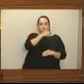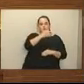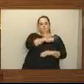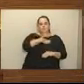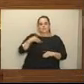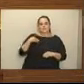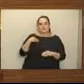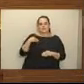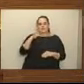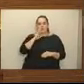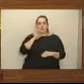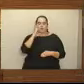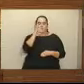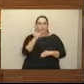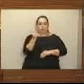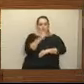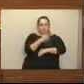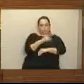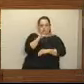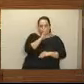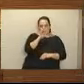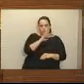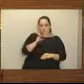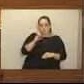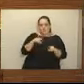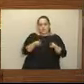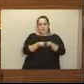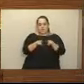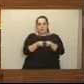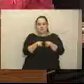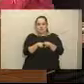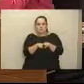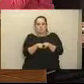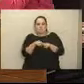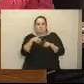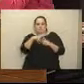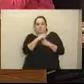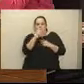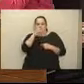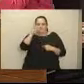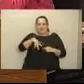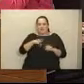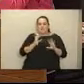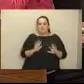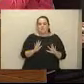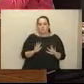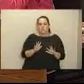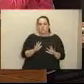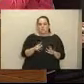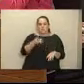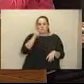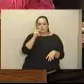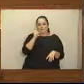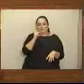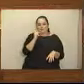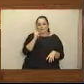corrupción, levantar un cortafuegos, como si de unas pocas manzanas podridas se tratara. Pero miren, no son solo unas manzanas podridas.